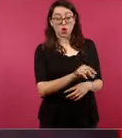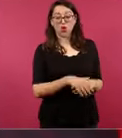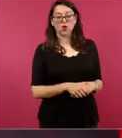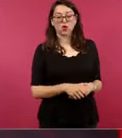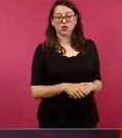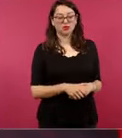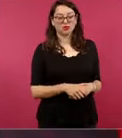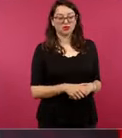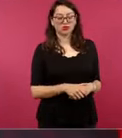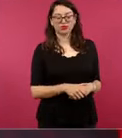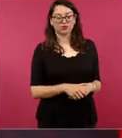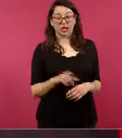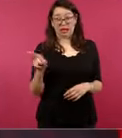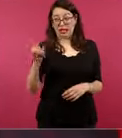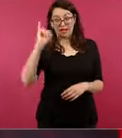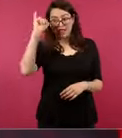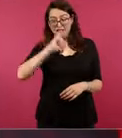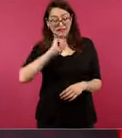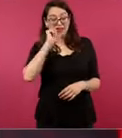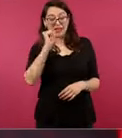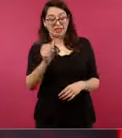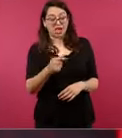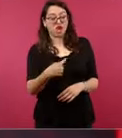Él trabaja para nosotros.